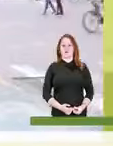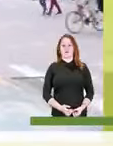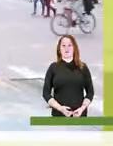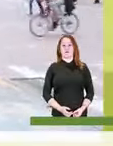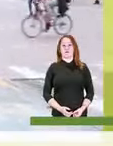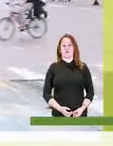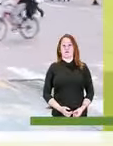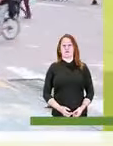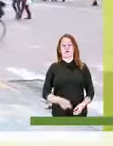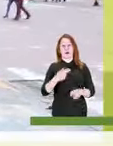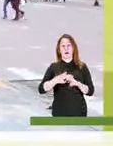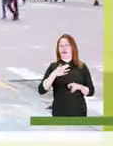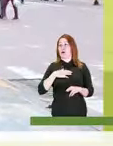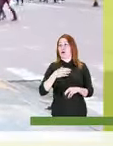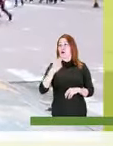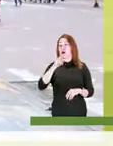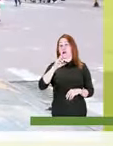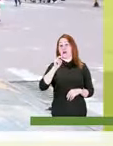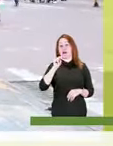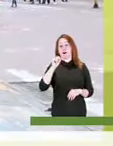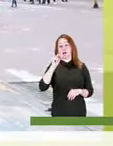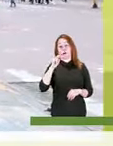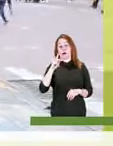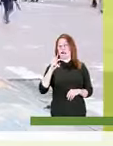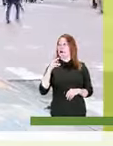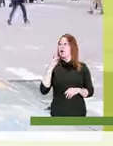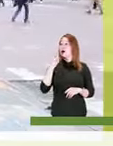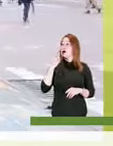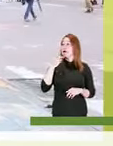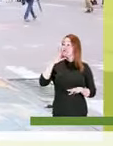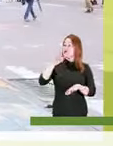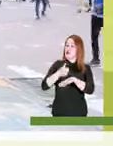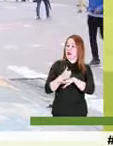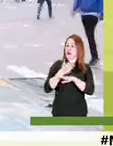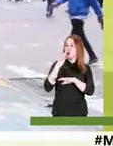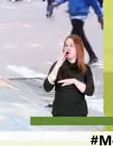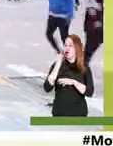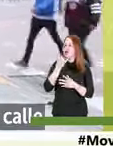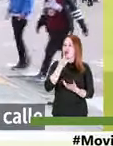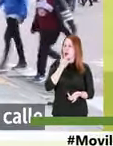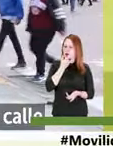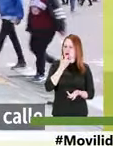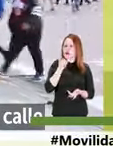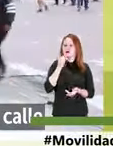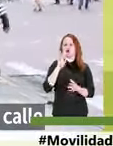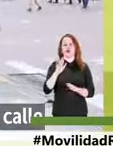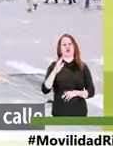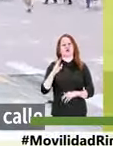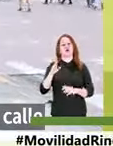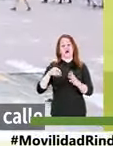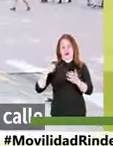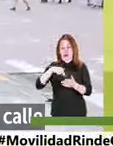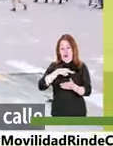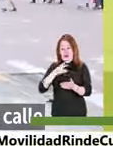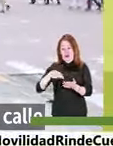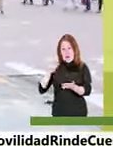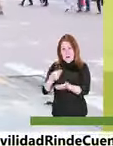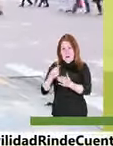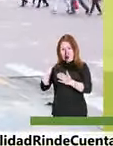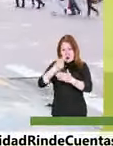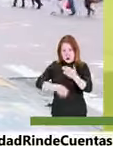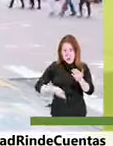Mi nombre es Germán Bautista, señor director del IDU. ¿Qué pasó con las obras de valorización? Nosotros pagamos impuestos, pagamos todo en la